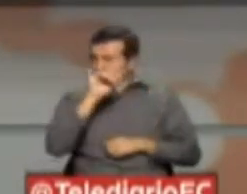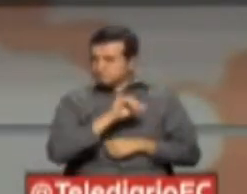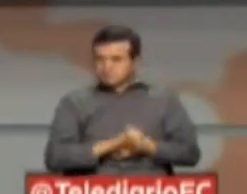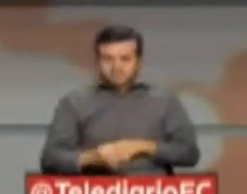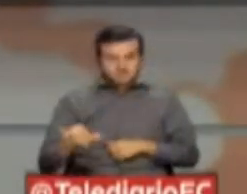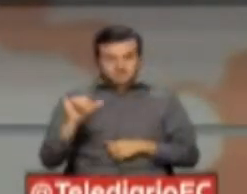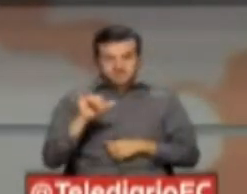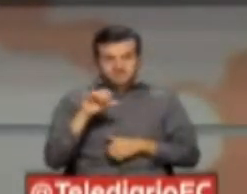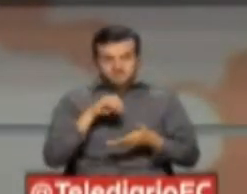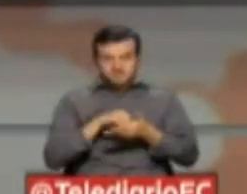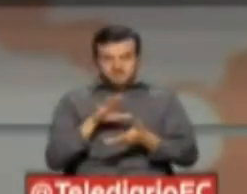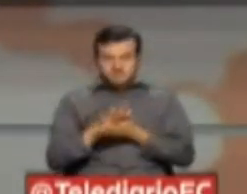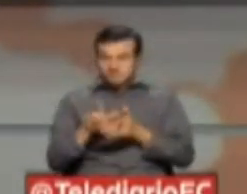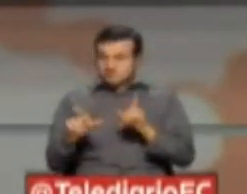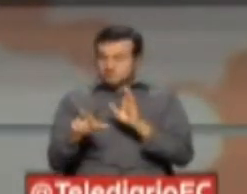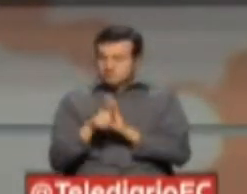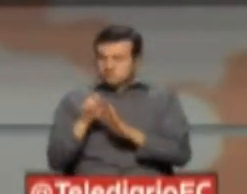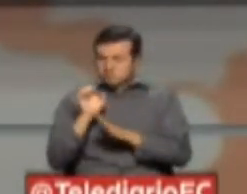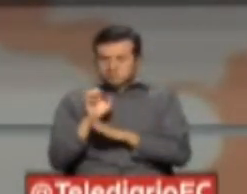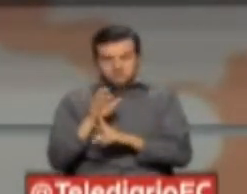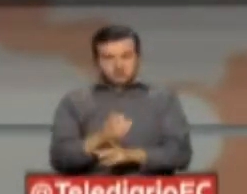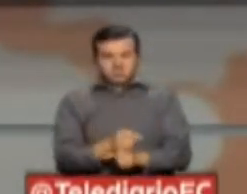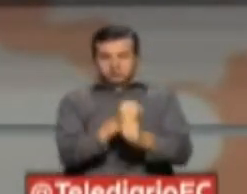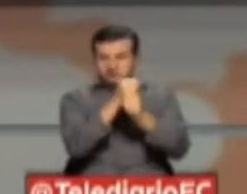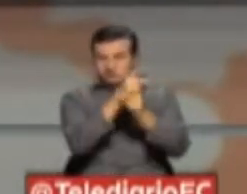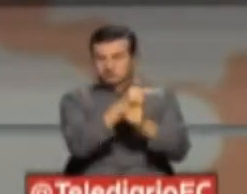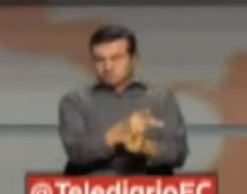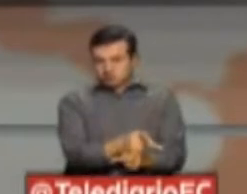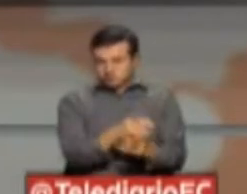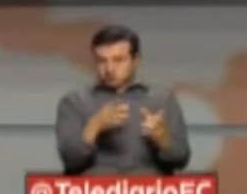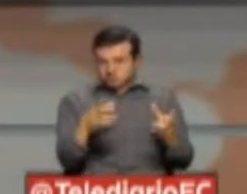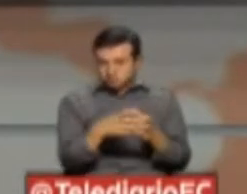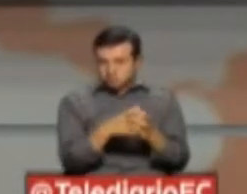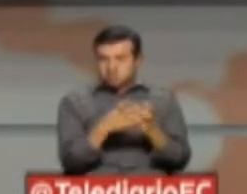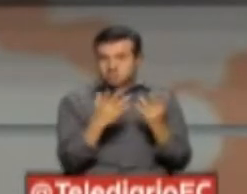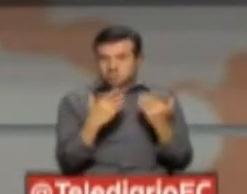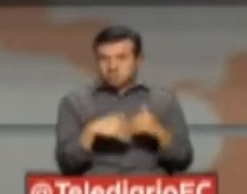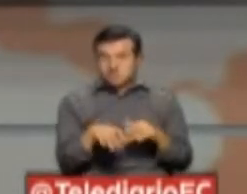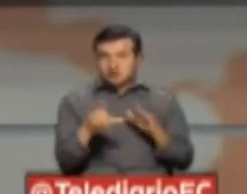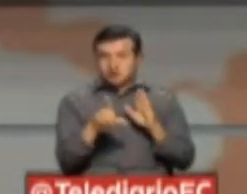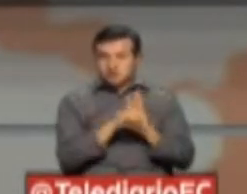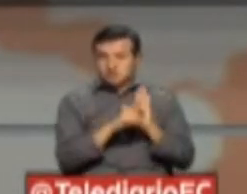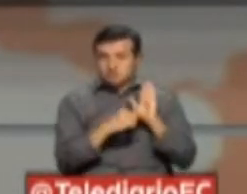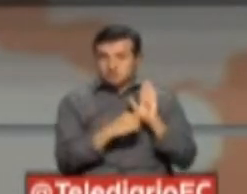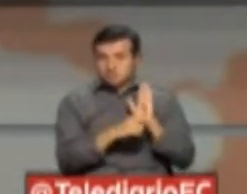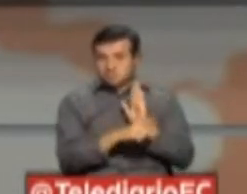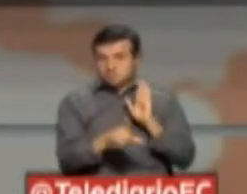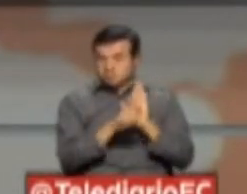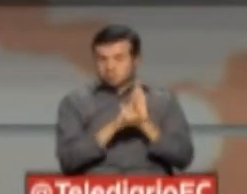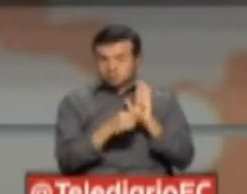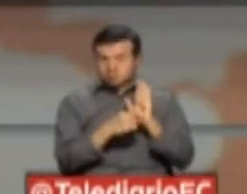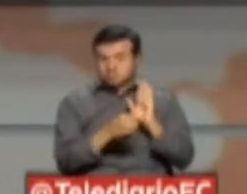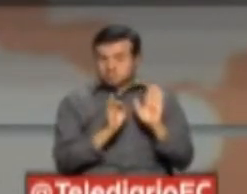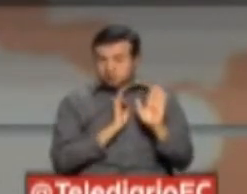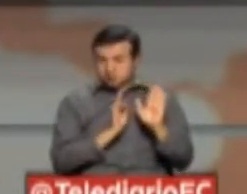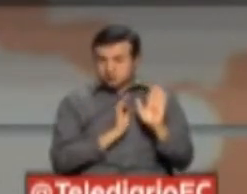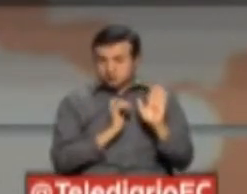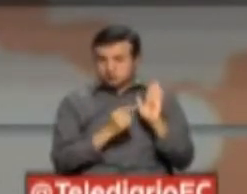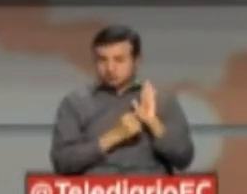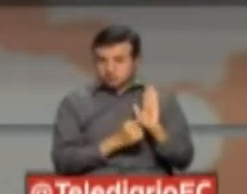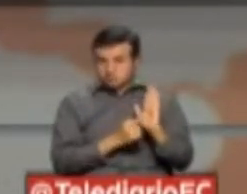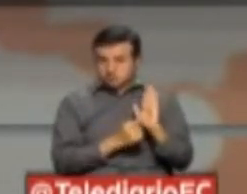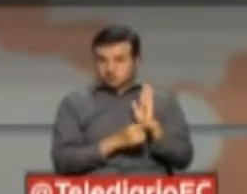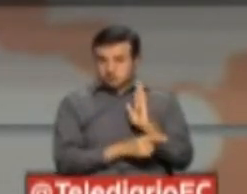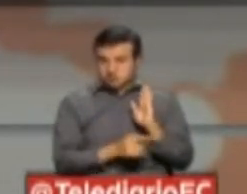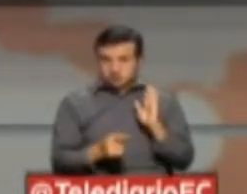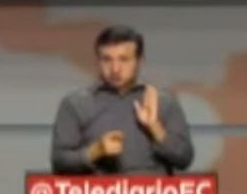ponerlos en nuestra ley blindar los y protegernos en el momento en que esas disposiciones legales que son técnicas que son y